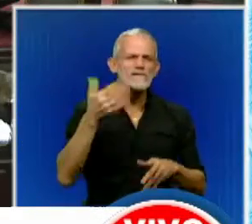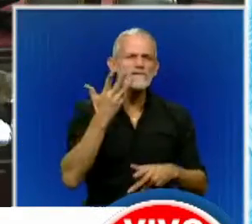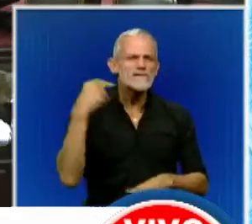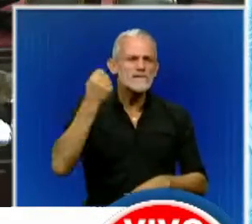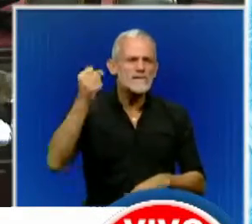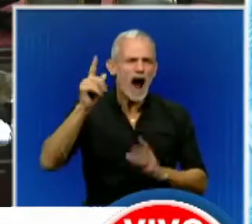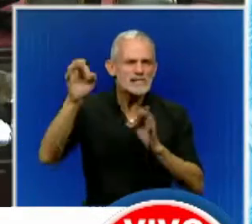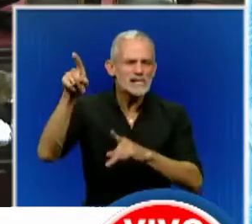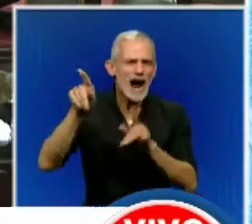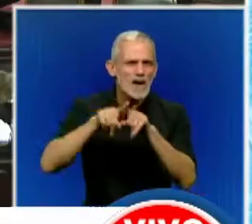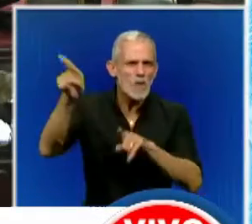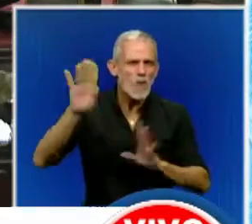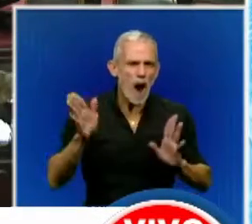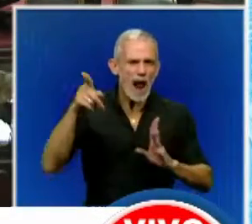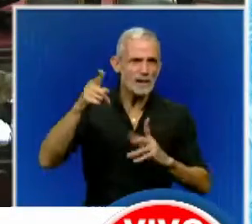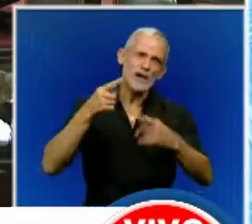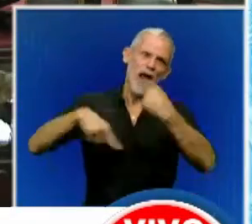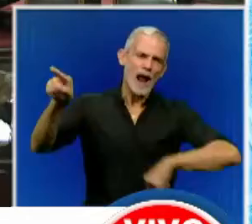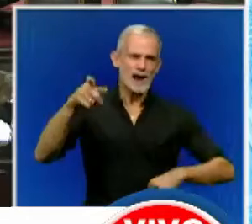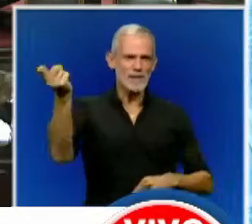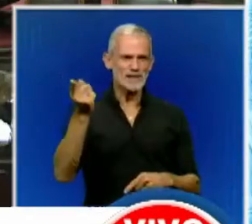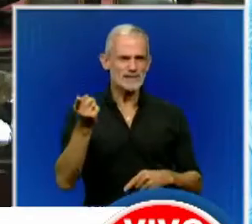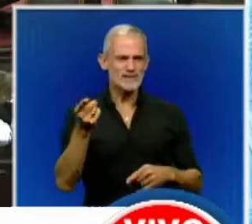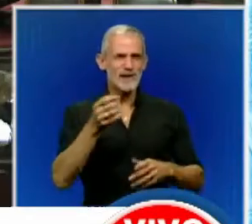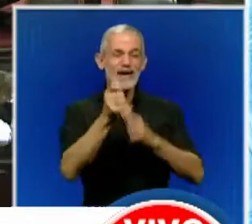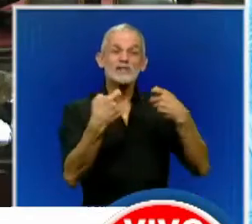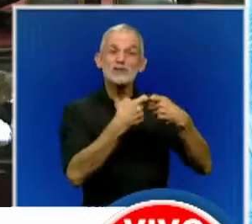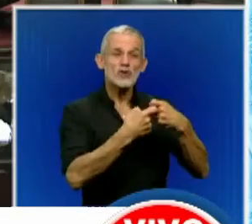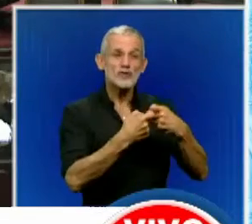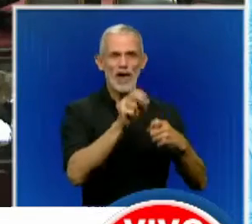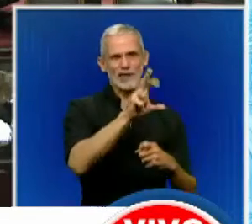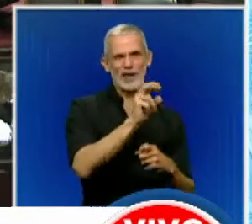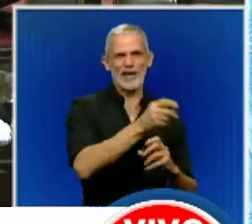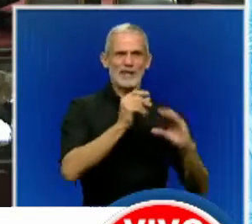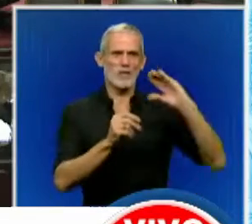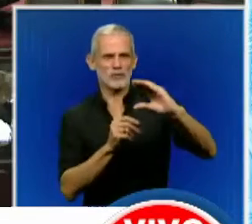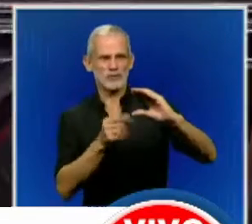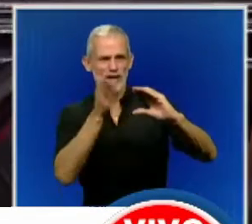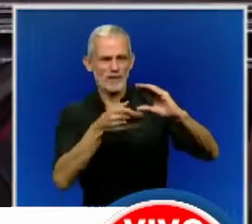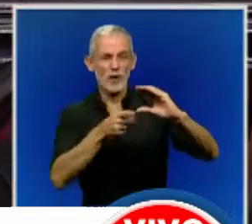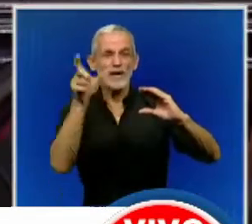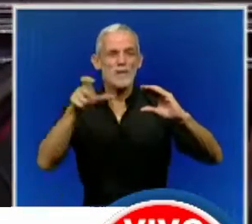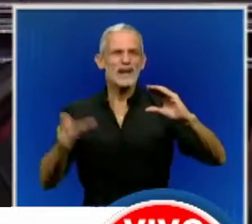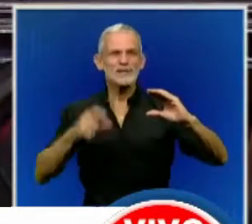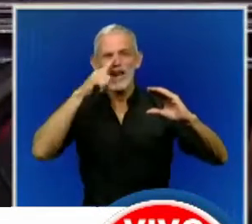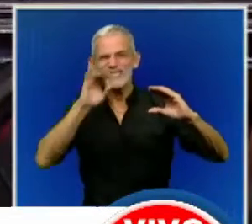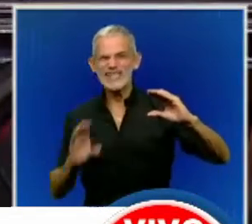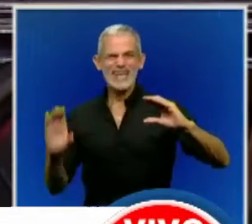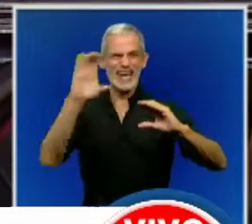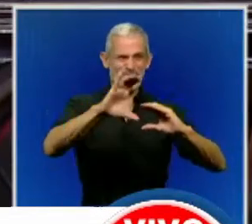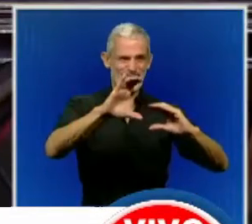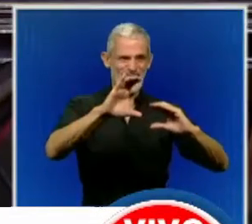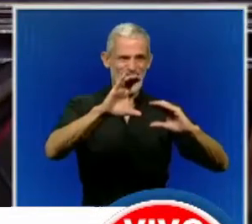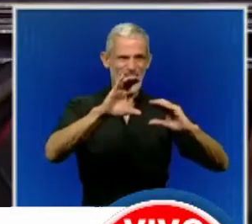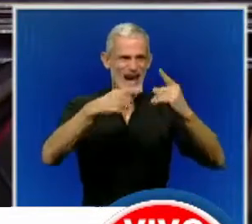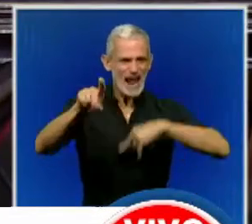una relación absolutamente inversa. Aportan las sociedades el 30% y las personas físicas el